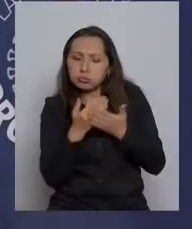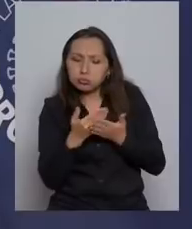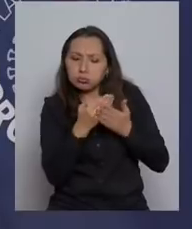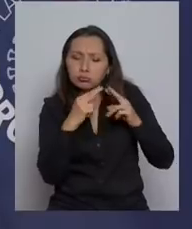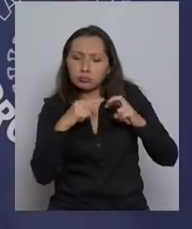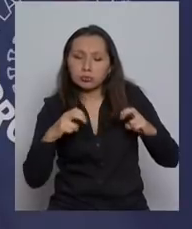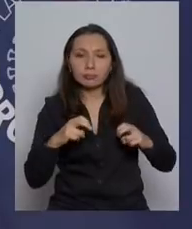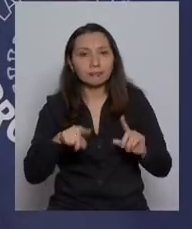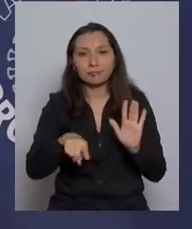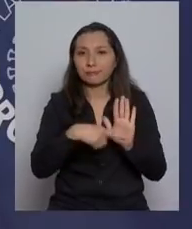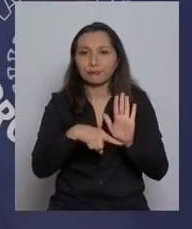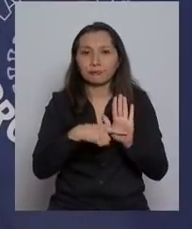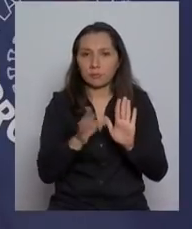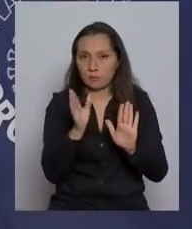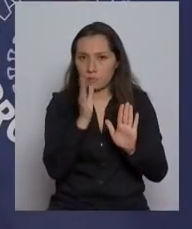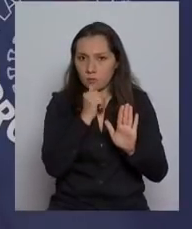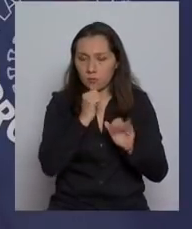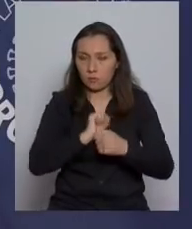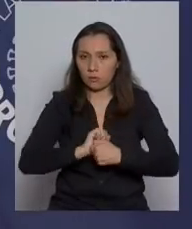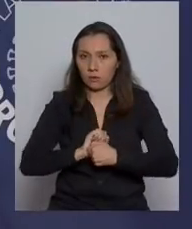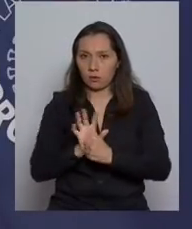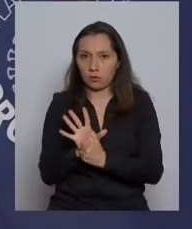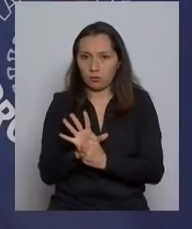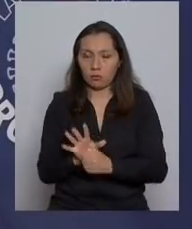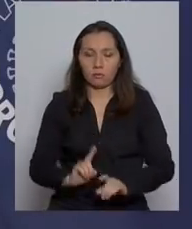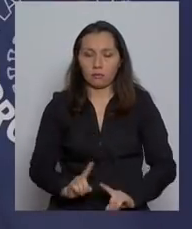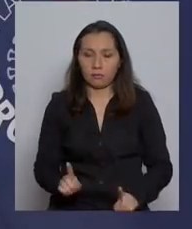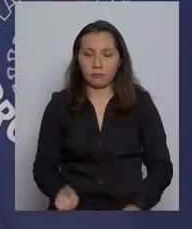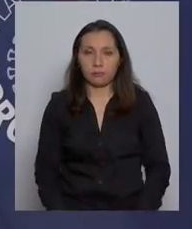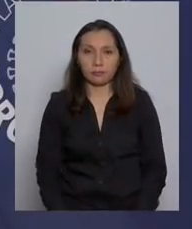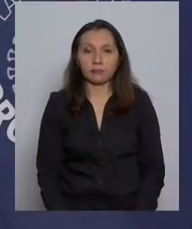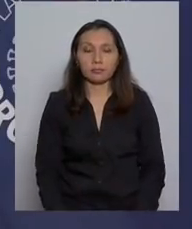comprobado como negativo para coronavirus.